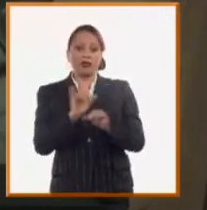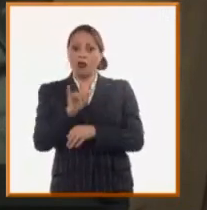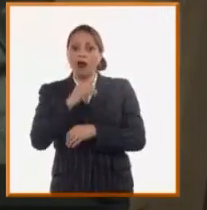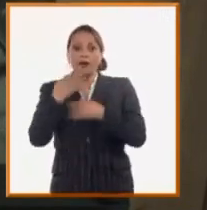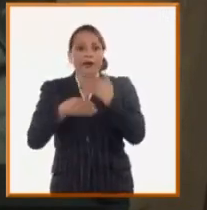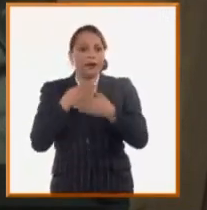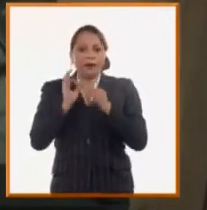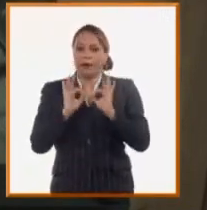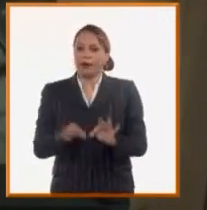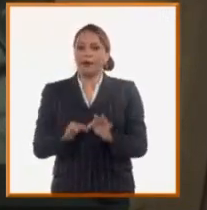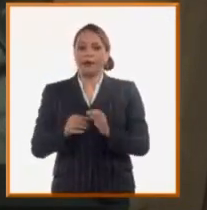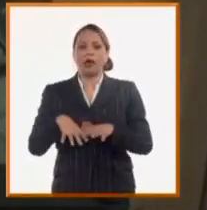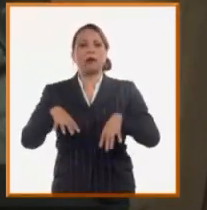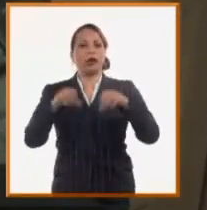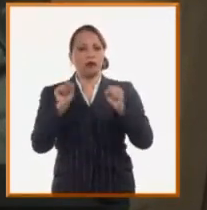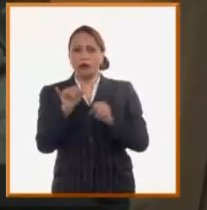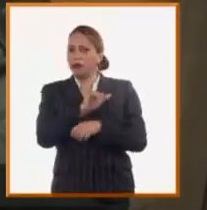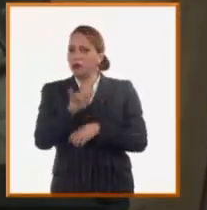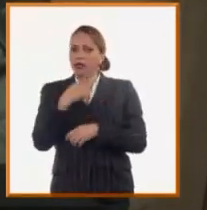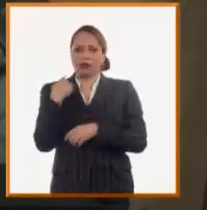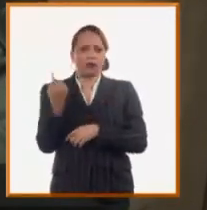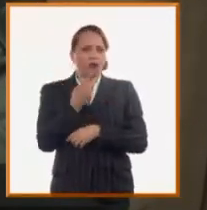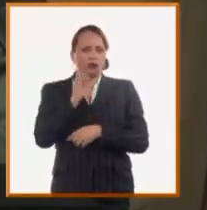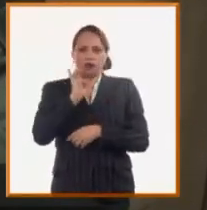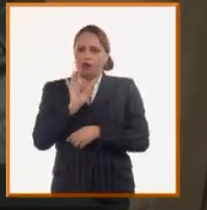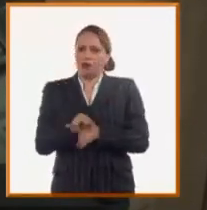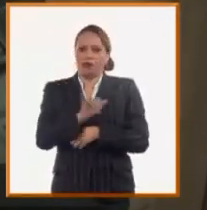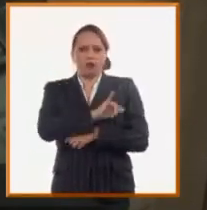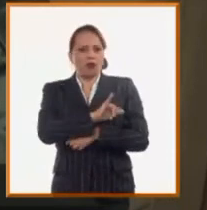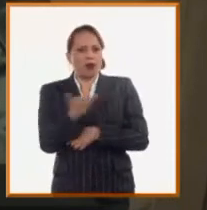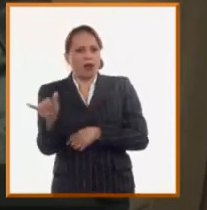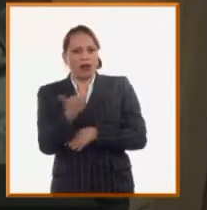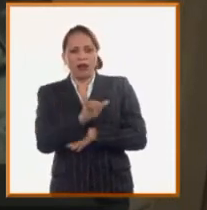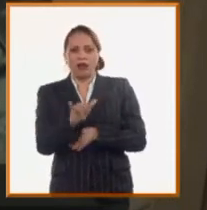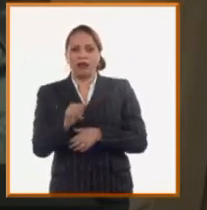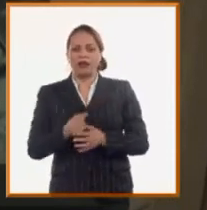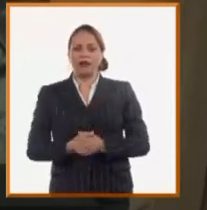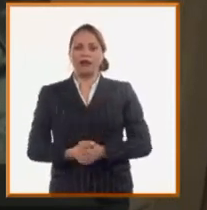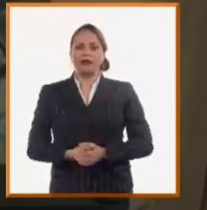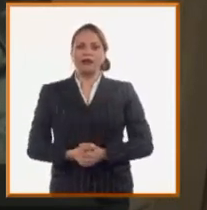Ese no ha tenido apagón ni limitación igual que todo el mundo. Miren, lo están logrando.